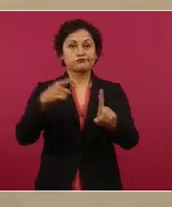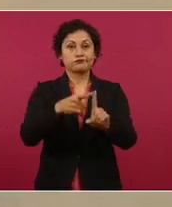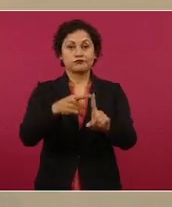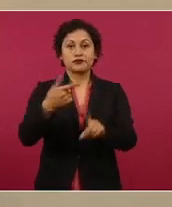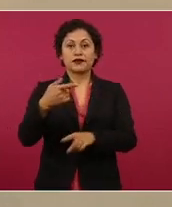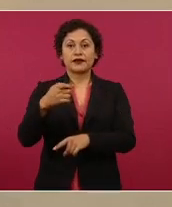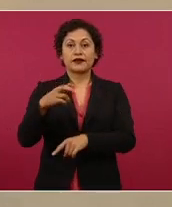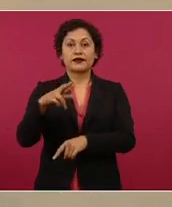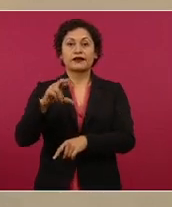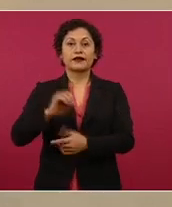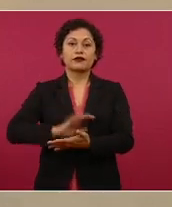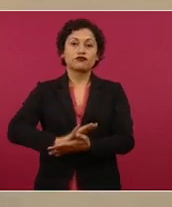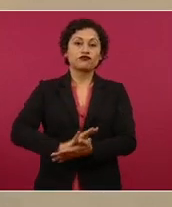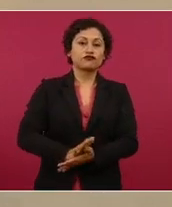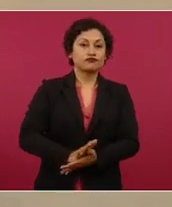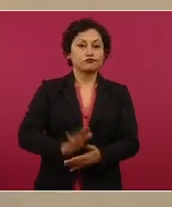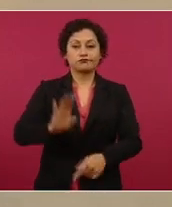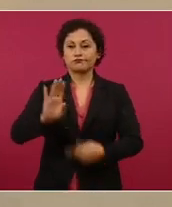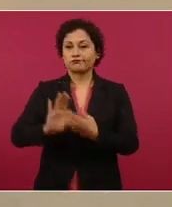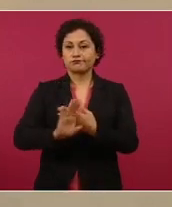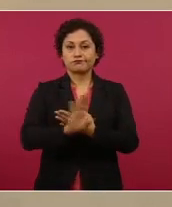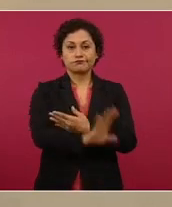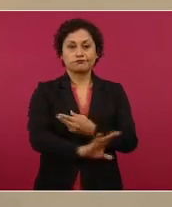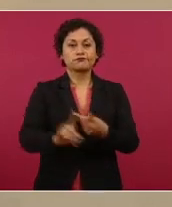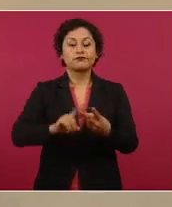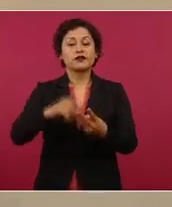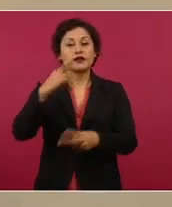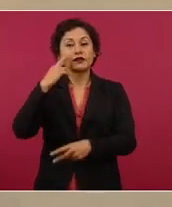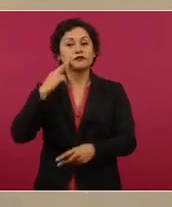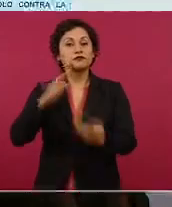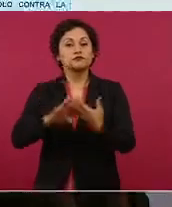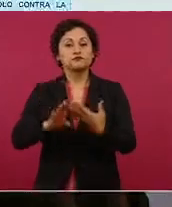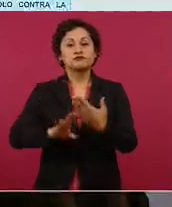en contra del racismo y a favor de la inclusión,